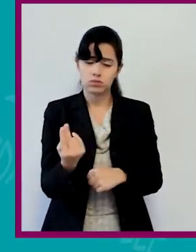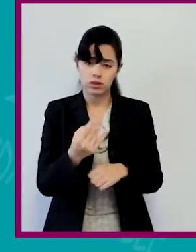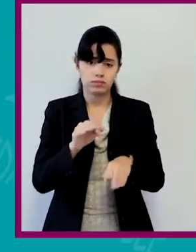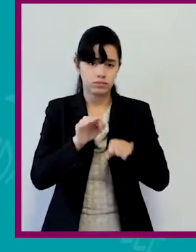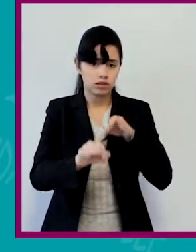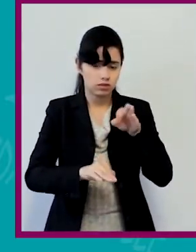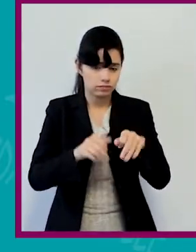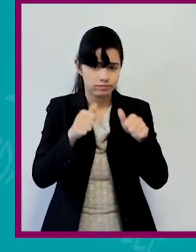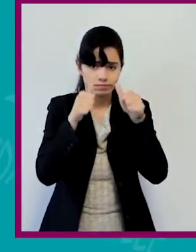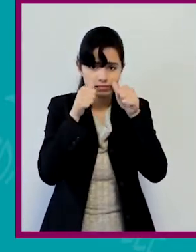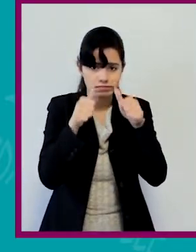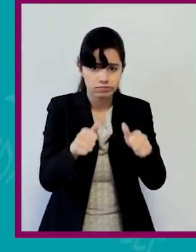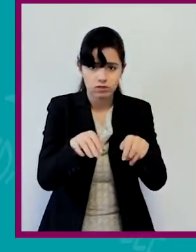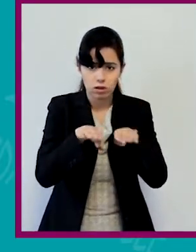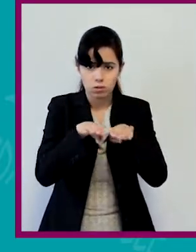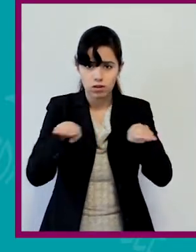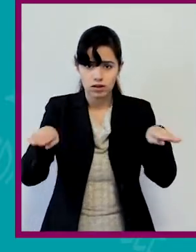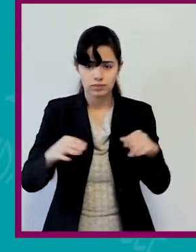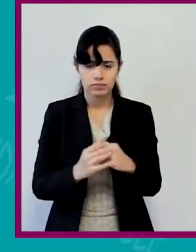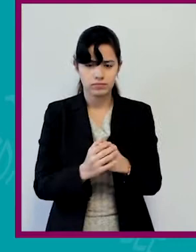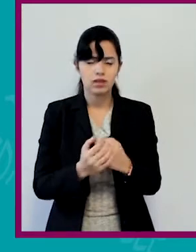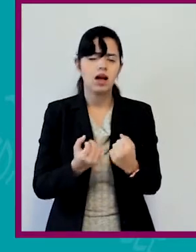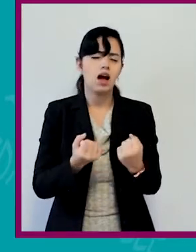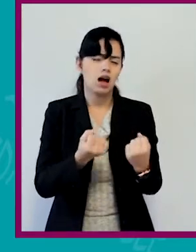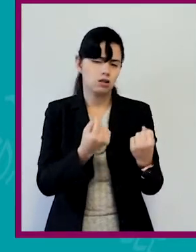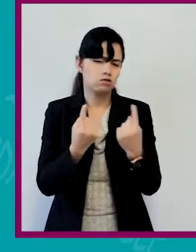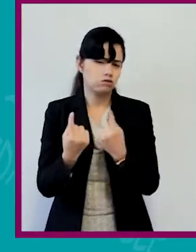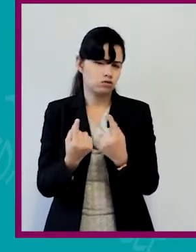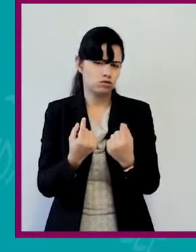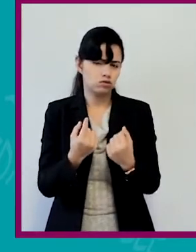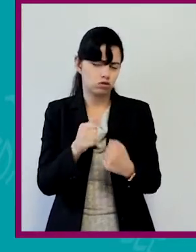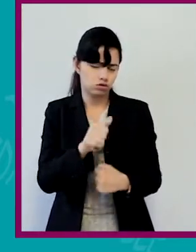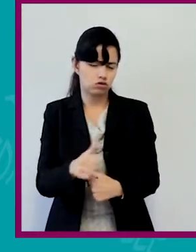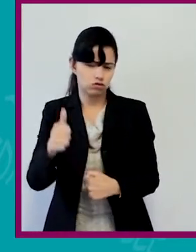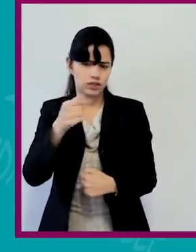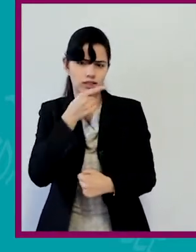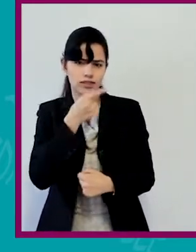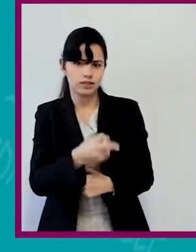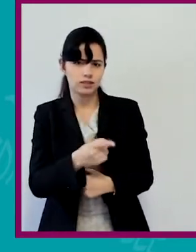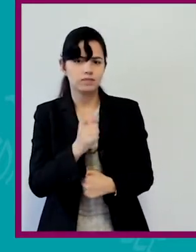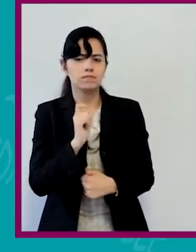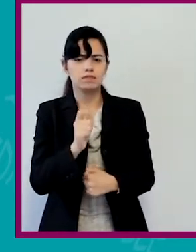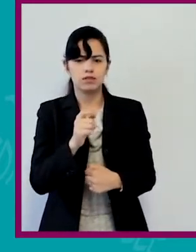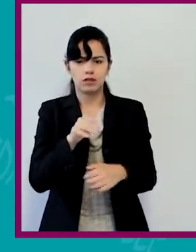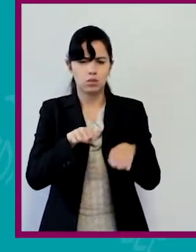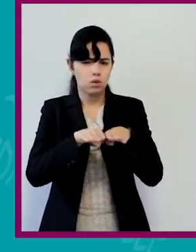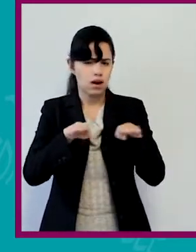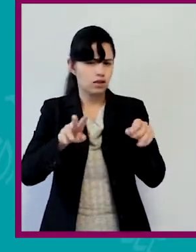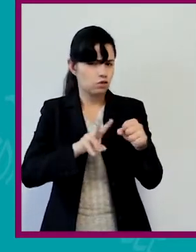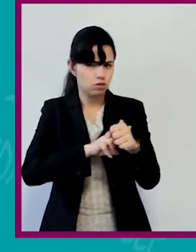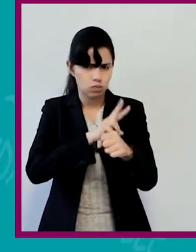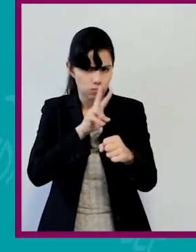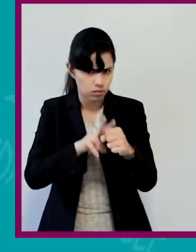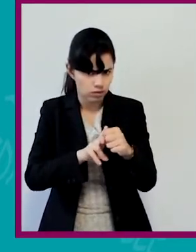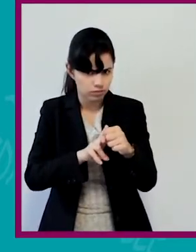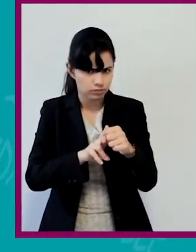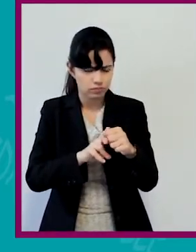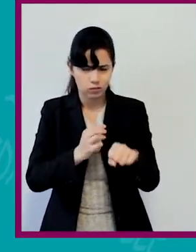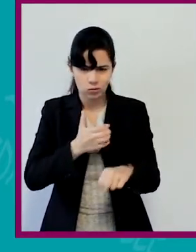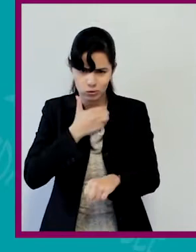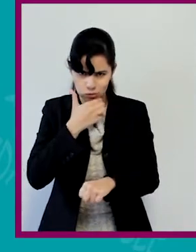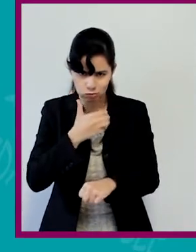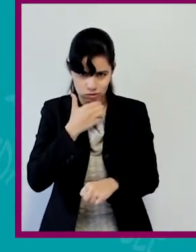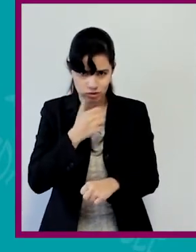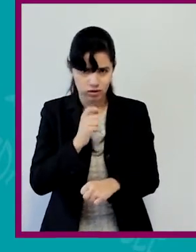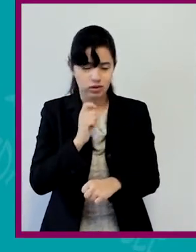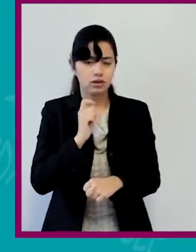Algunos otros hablan de una igualdad natural, Esto es, aquellos justnaturalistas